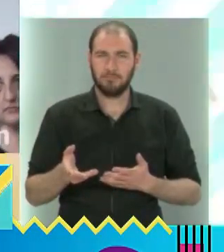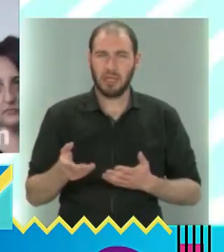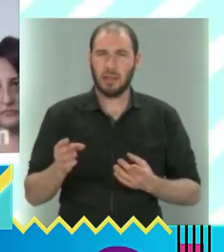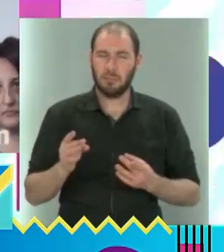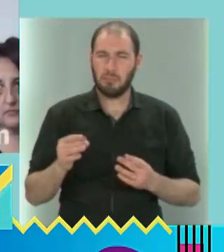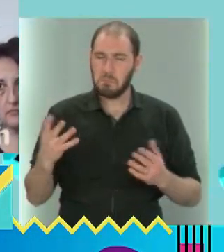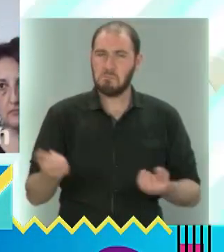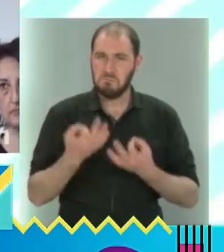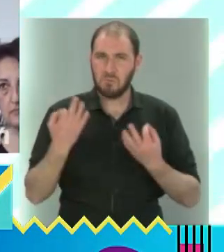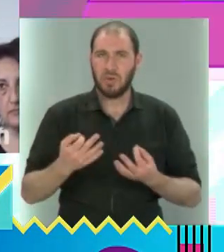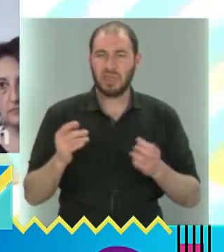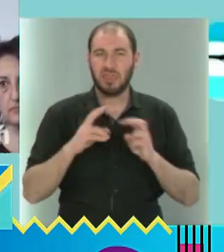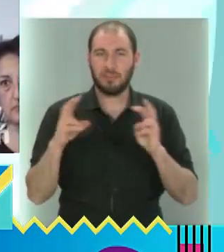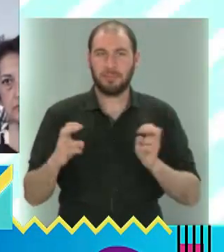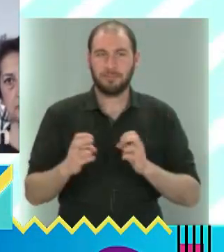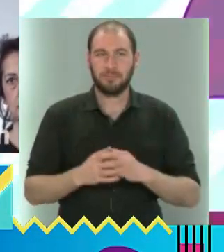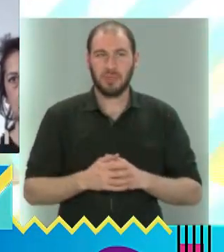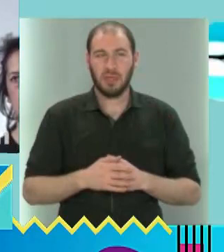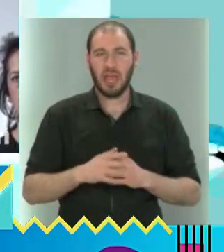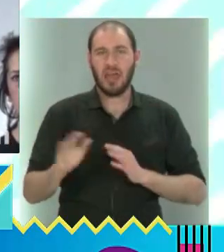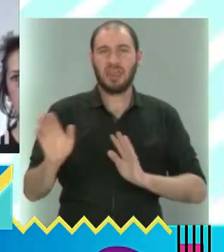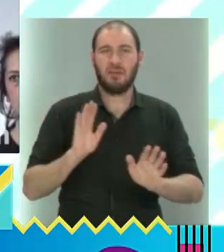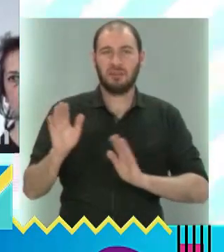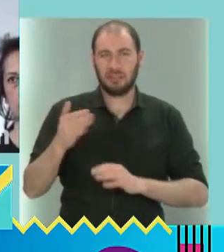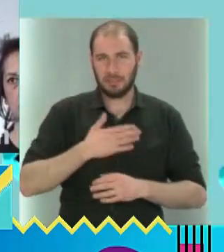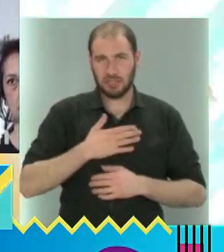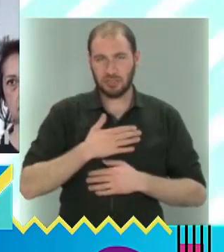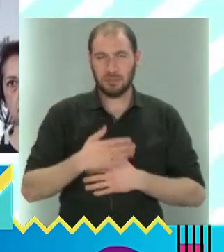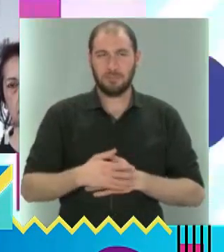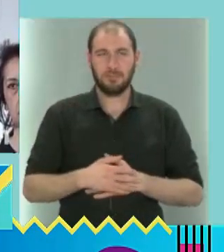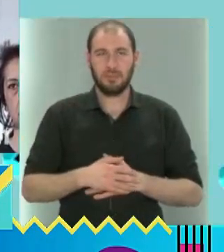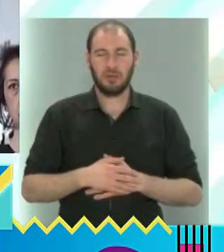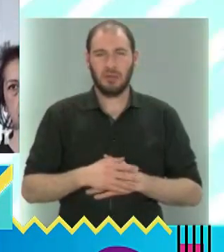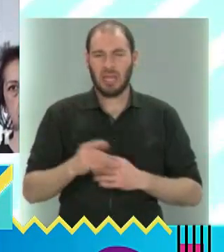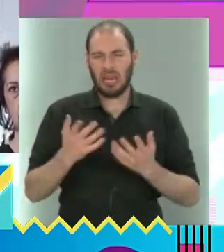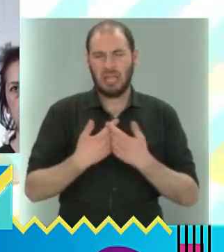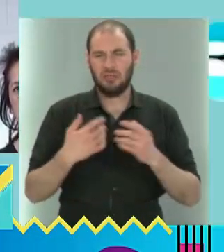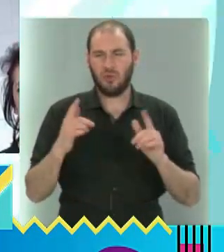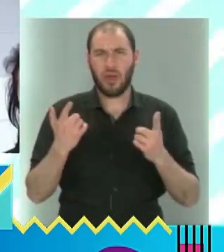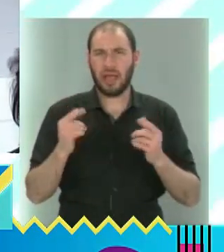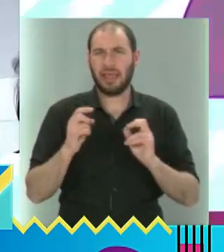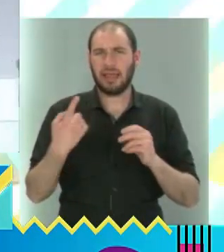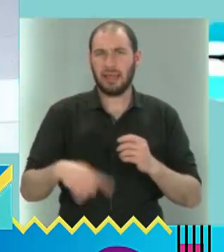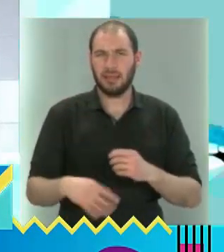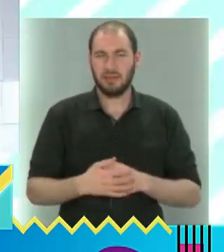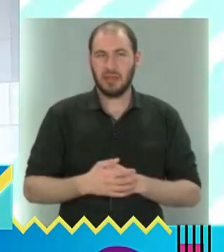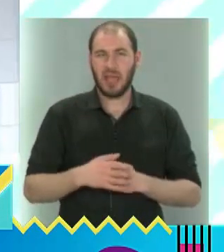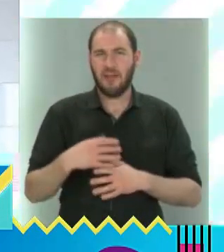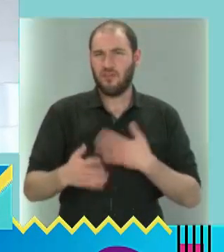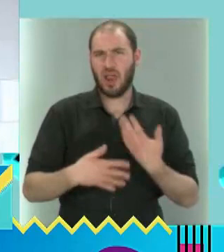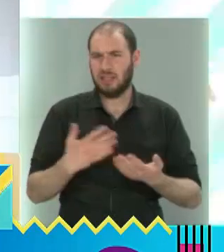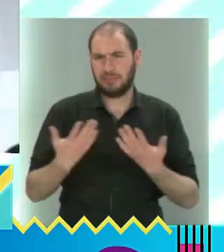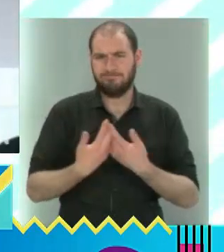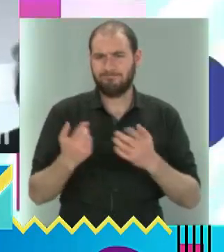Es muy conveniente el tema de la defensa personal. No tiene nada que ver con la